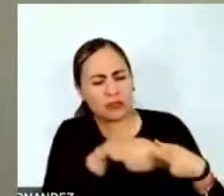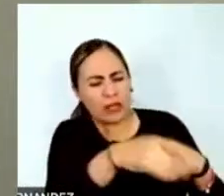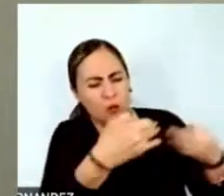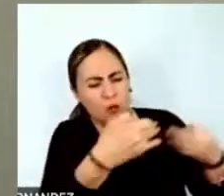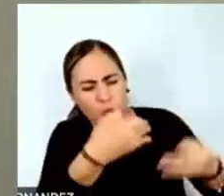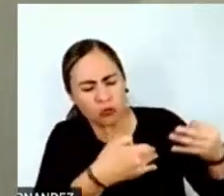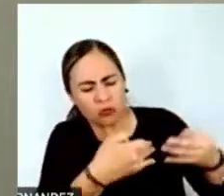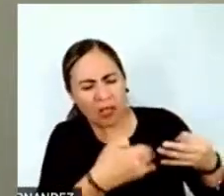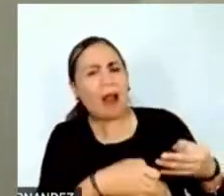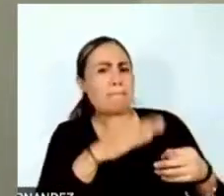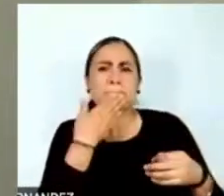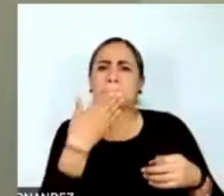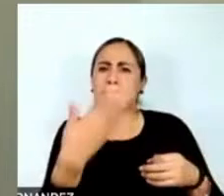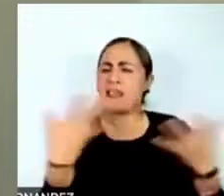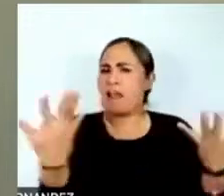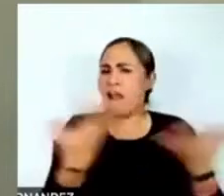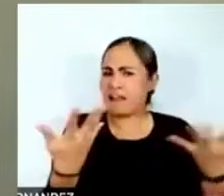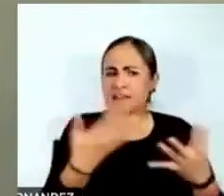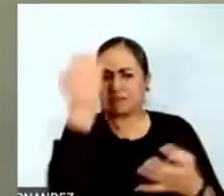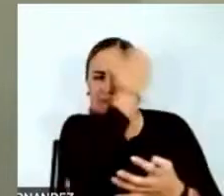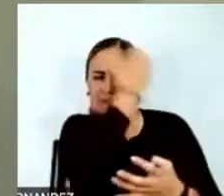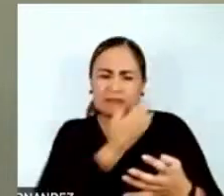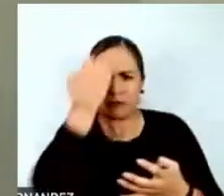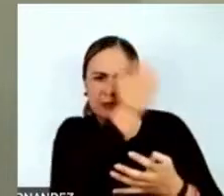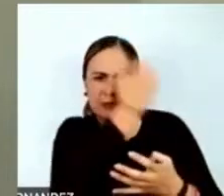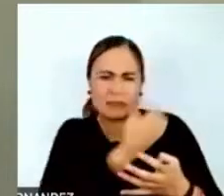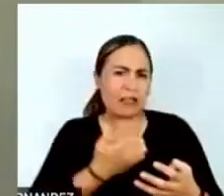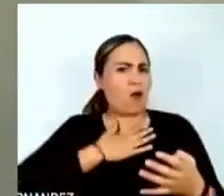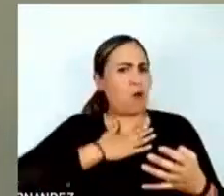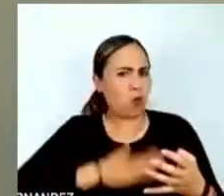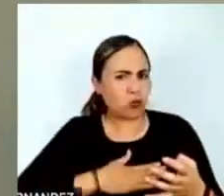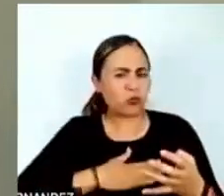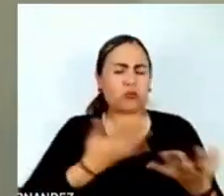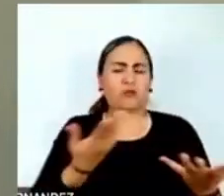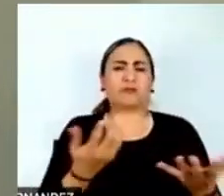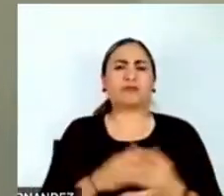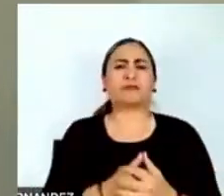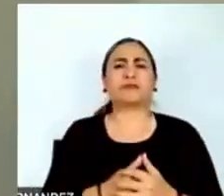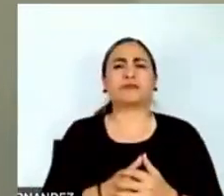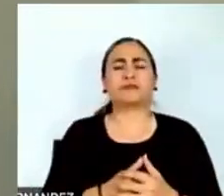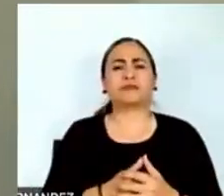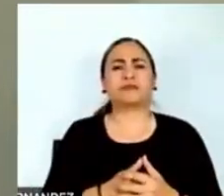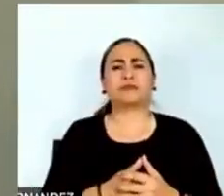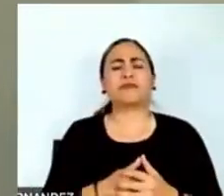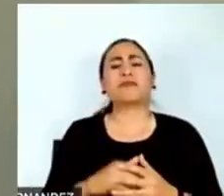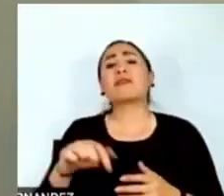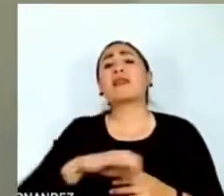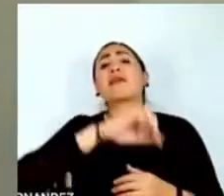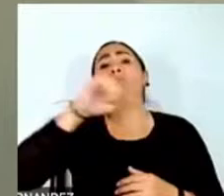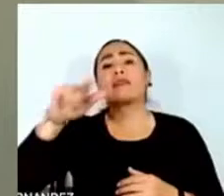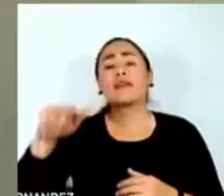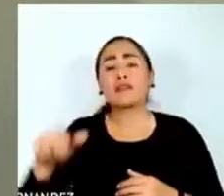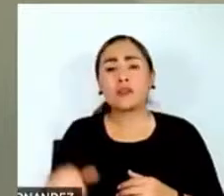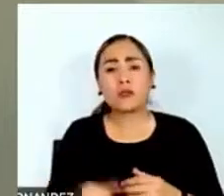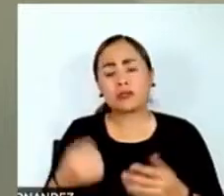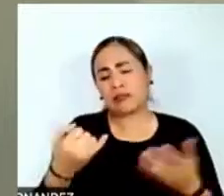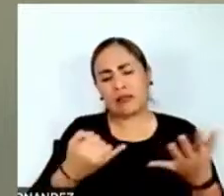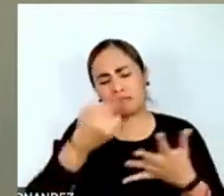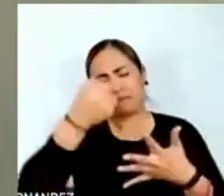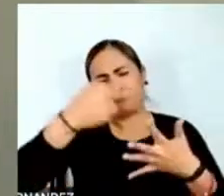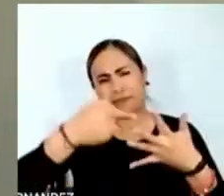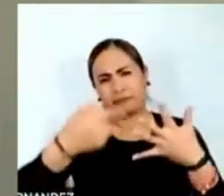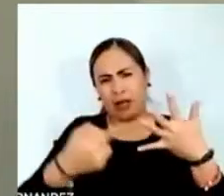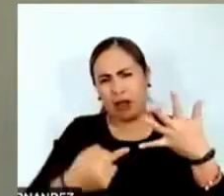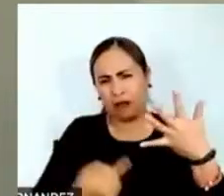una interesante construcción y una interesante evolución de sus líneas jurisprudenciales sobre la materia, que ha abarcado